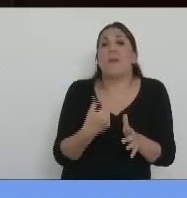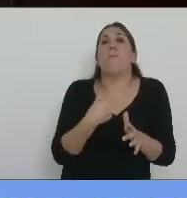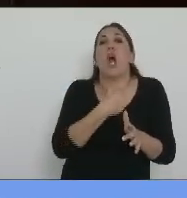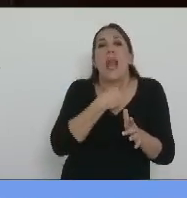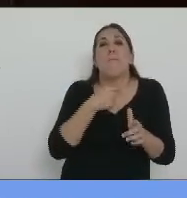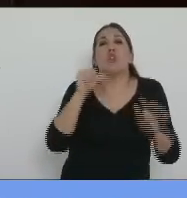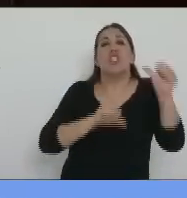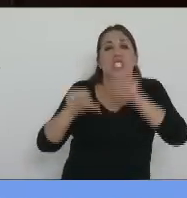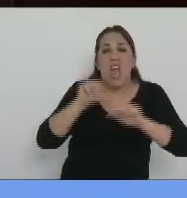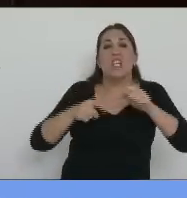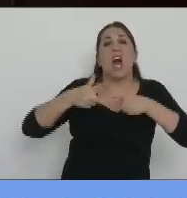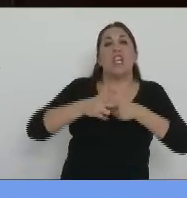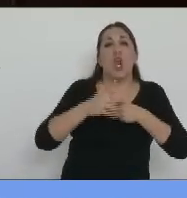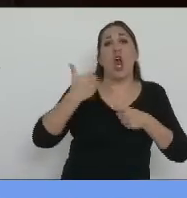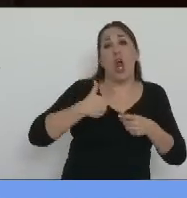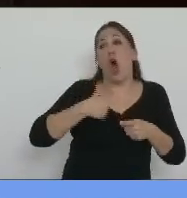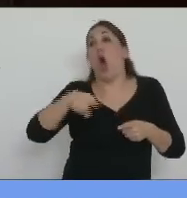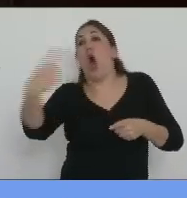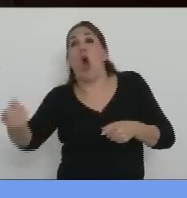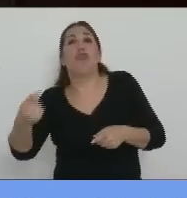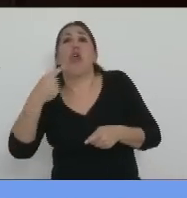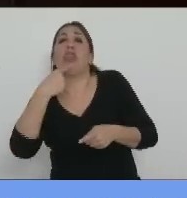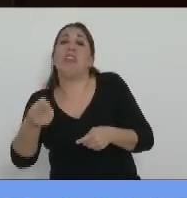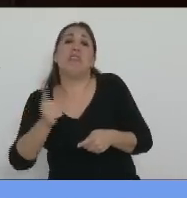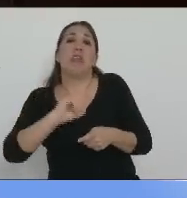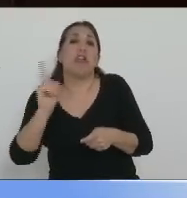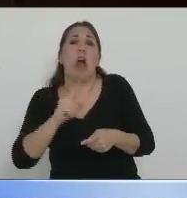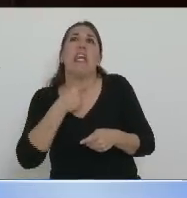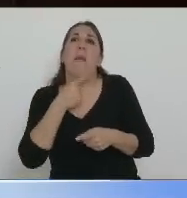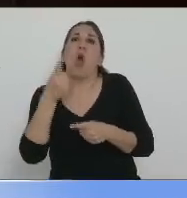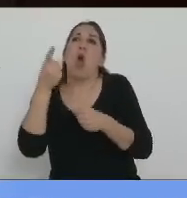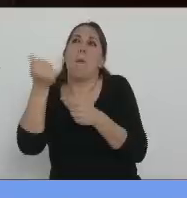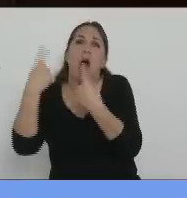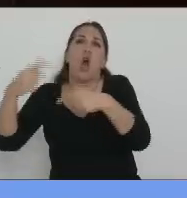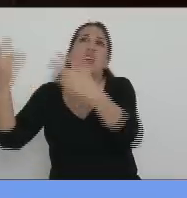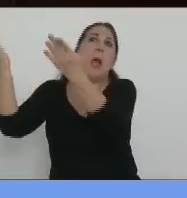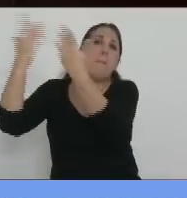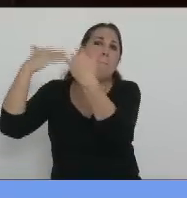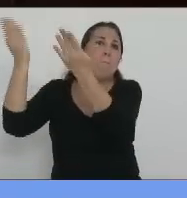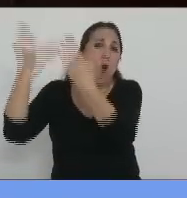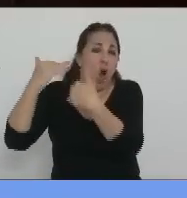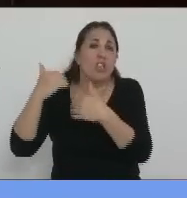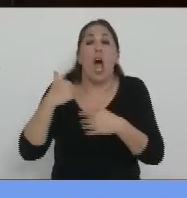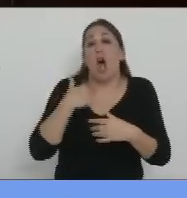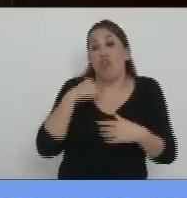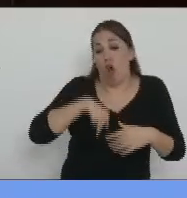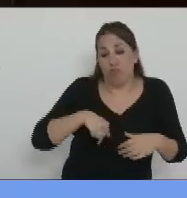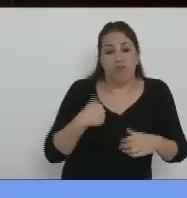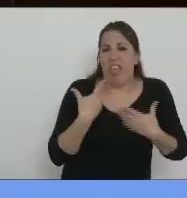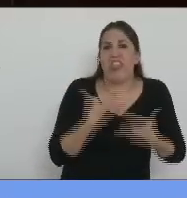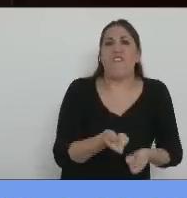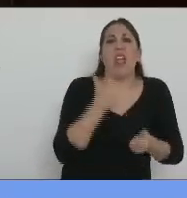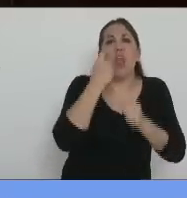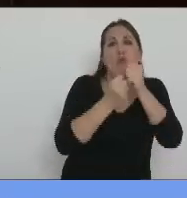otros podrán decir nosotros queremos comprar todo importado otro podrá nosotros decimos defendemos la industria nacional